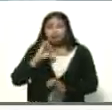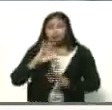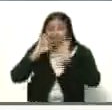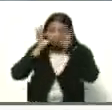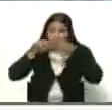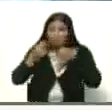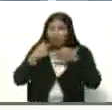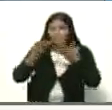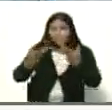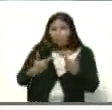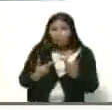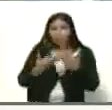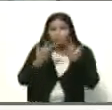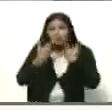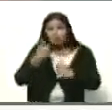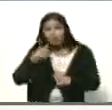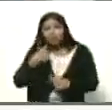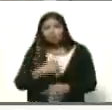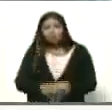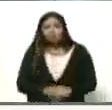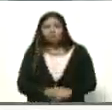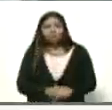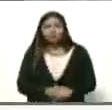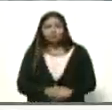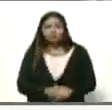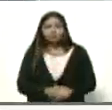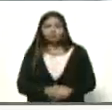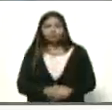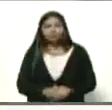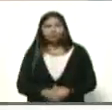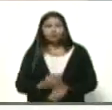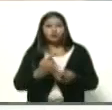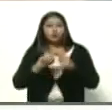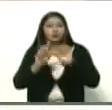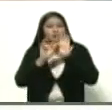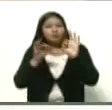han comentado. Ahora, hay otra,